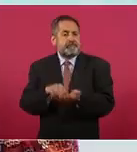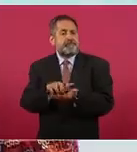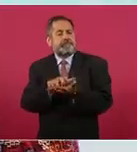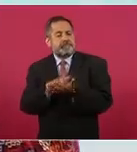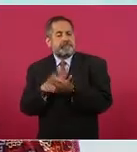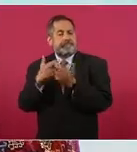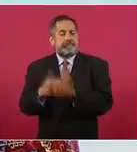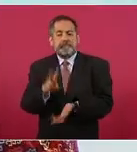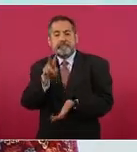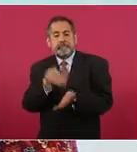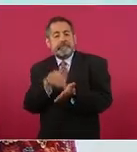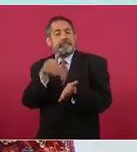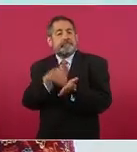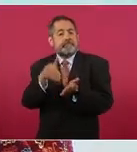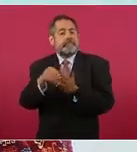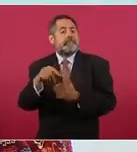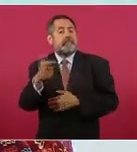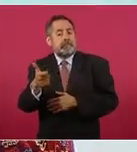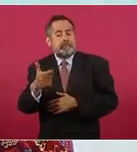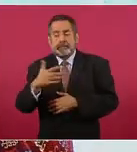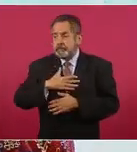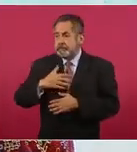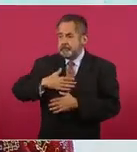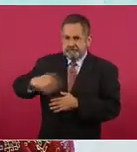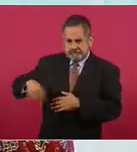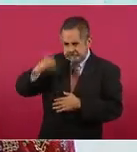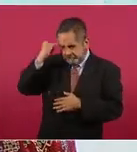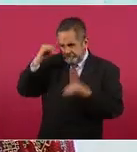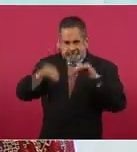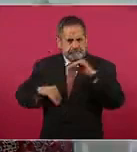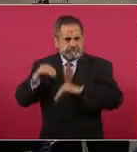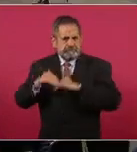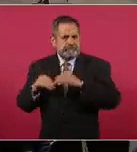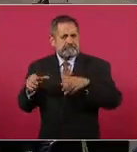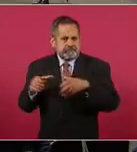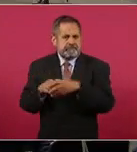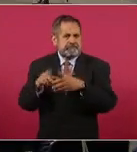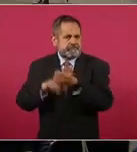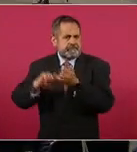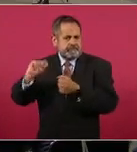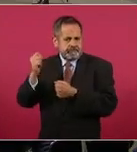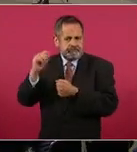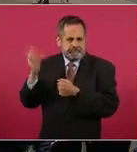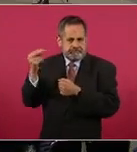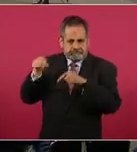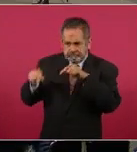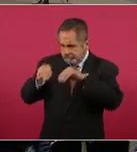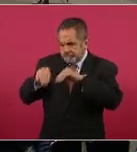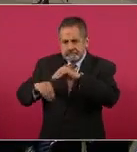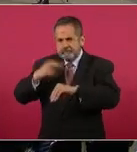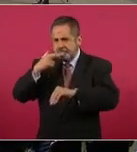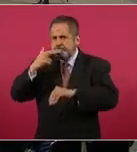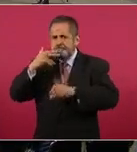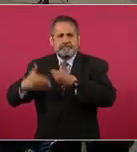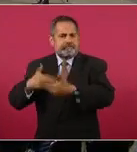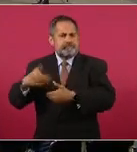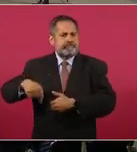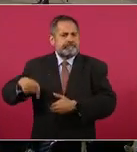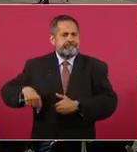2,000 millones de pesos, mismos que se han utilizado para fortalecer también las tecnologías, mejorándolas.